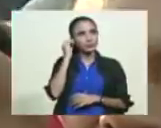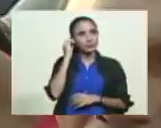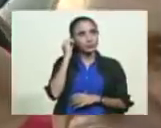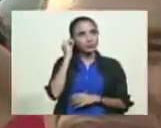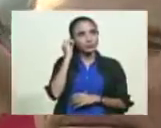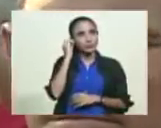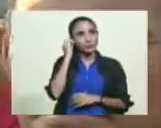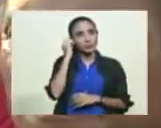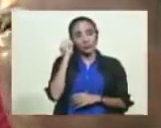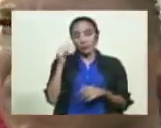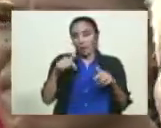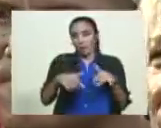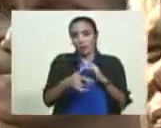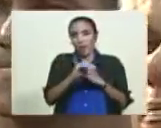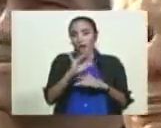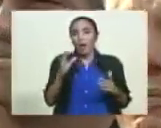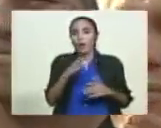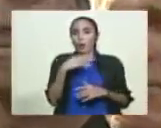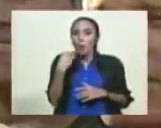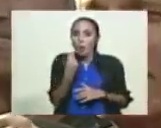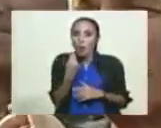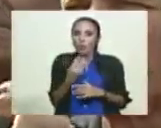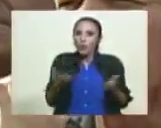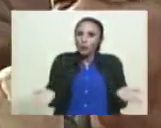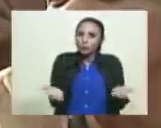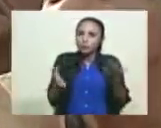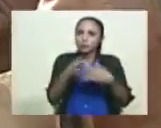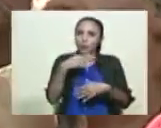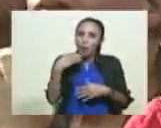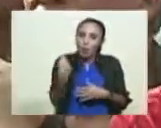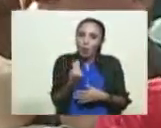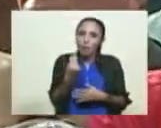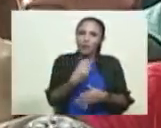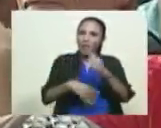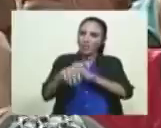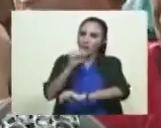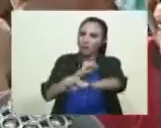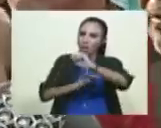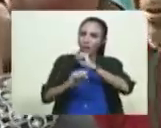¿Será que en Venezuela la juventud no defiende la patria?